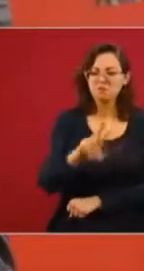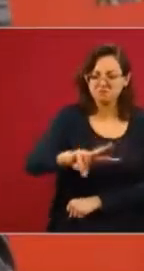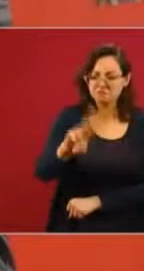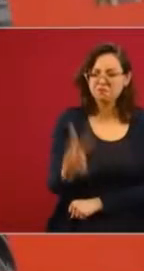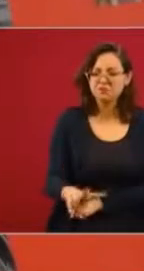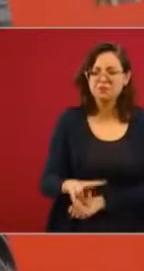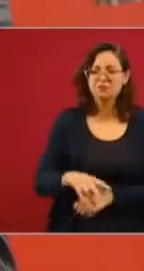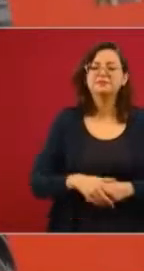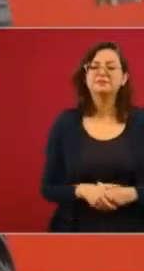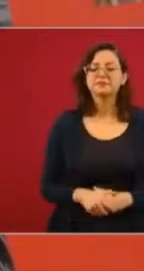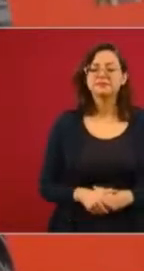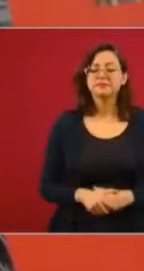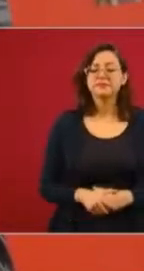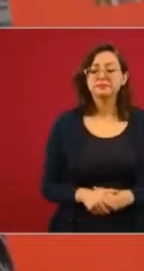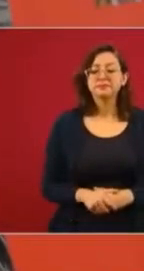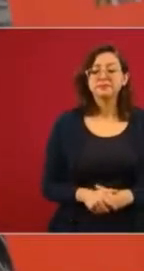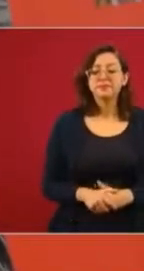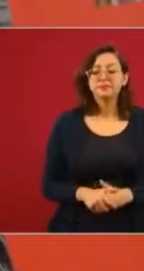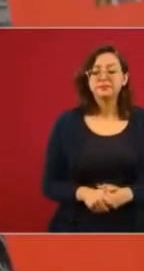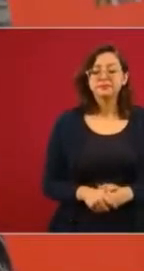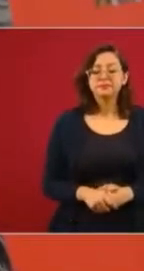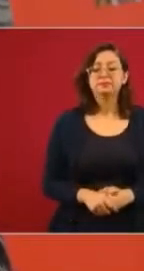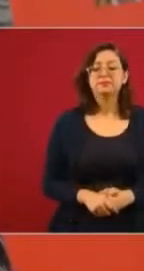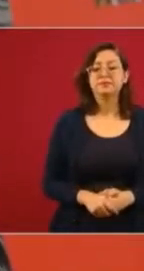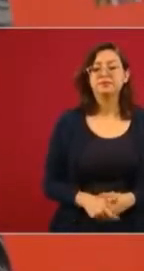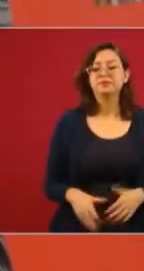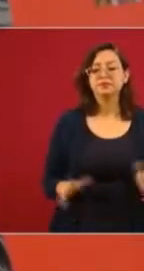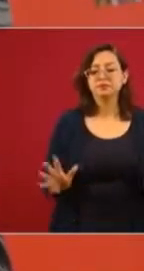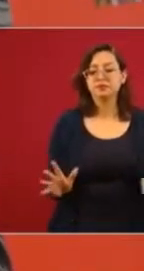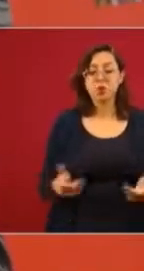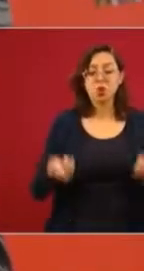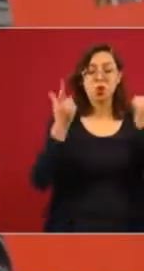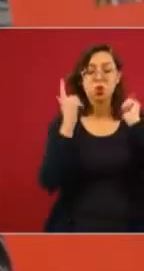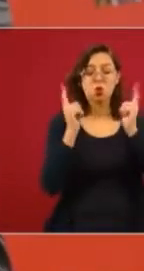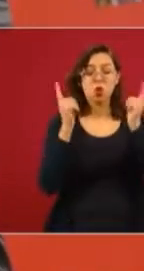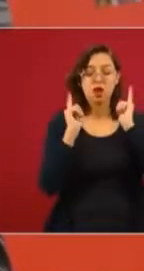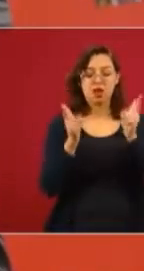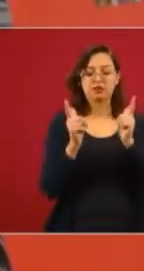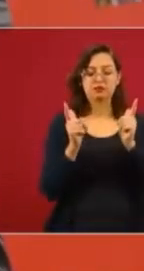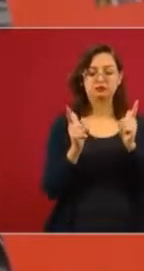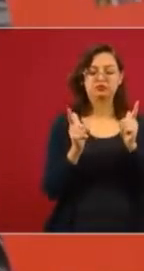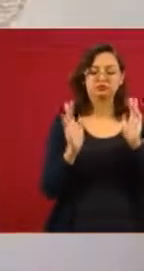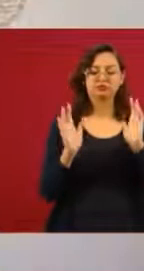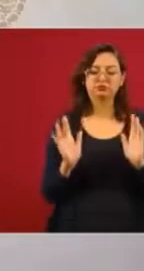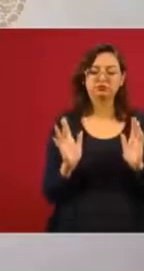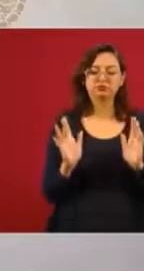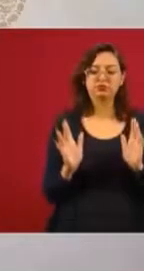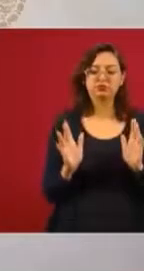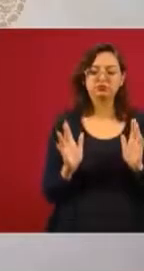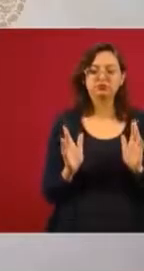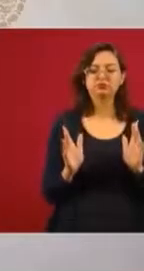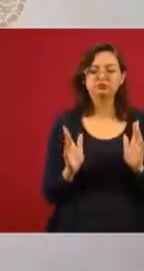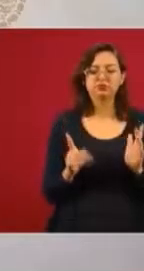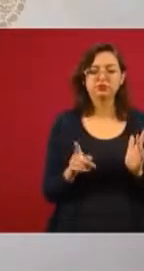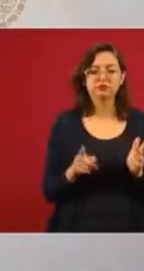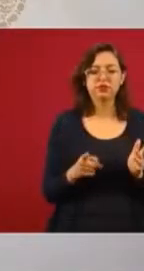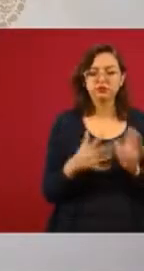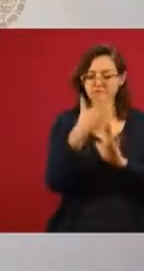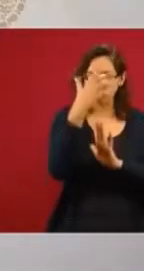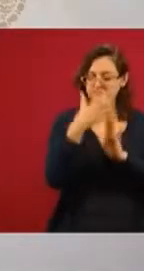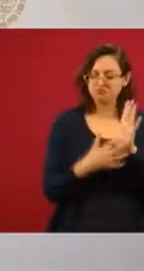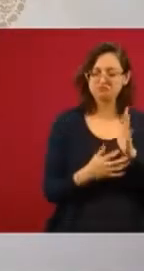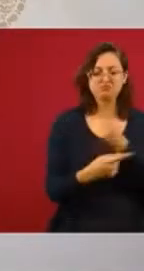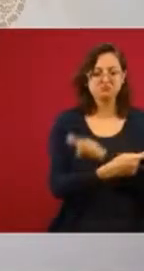condiciones que no le parecían acordes a un constitucionalista y prefirió simplemente